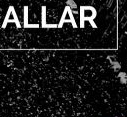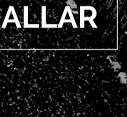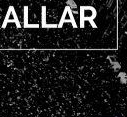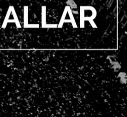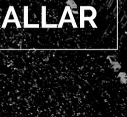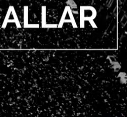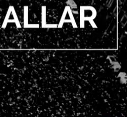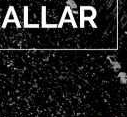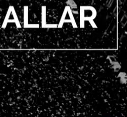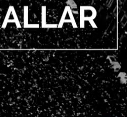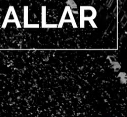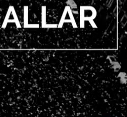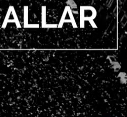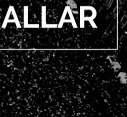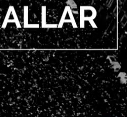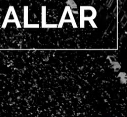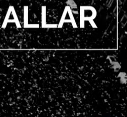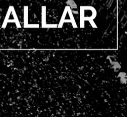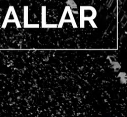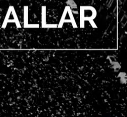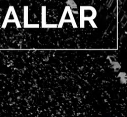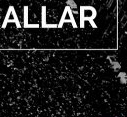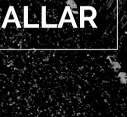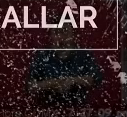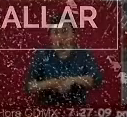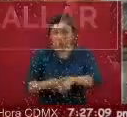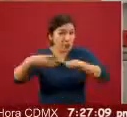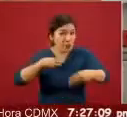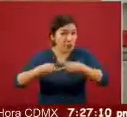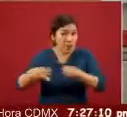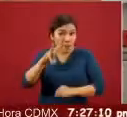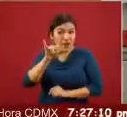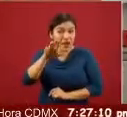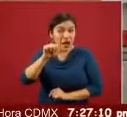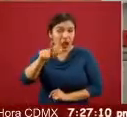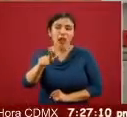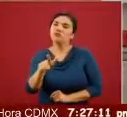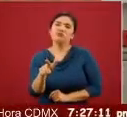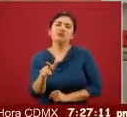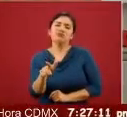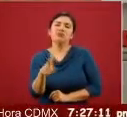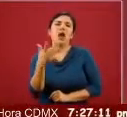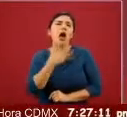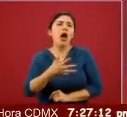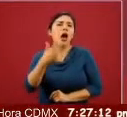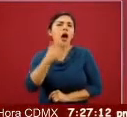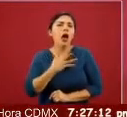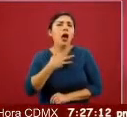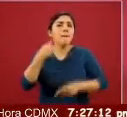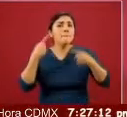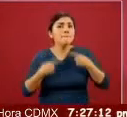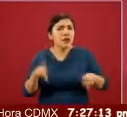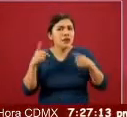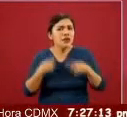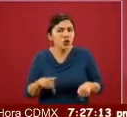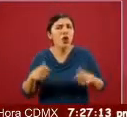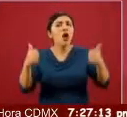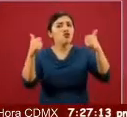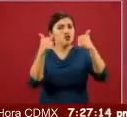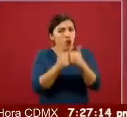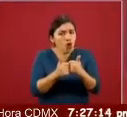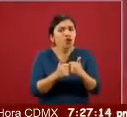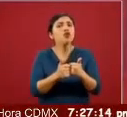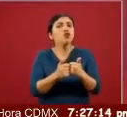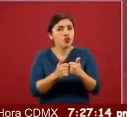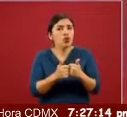de origen infeccioso, viral en especial, en la que existe personas con la presencia